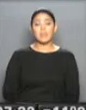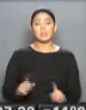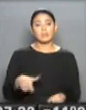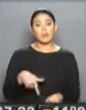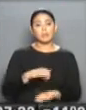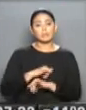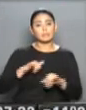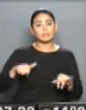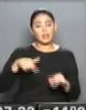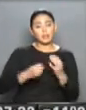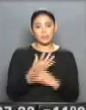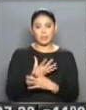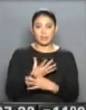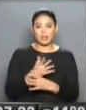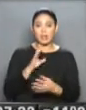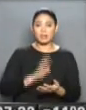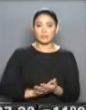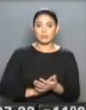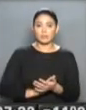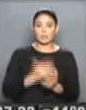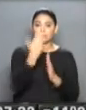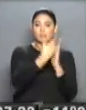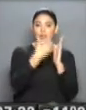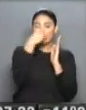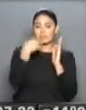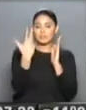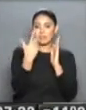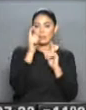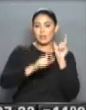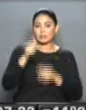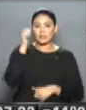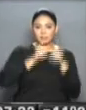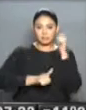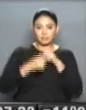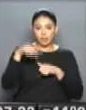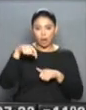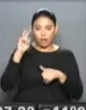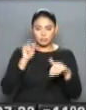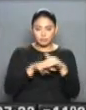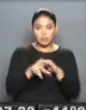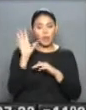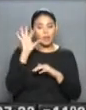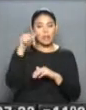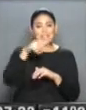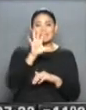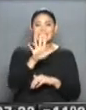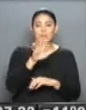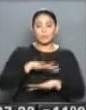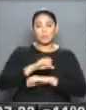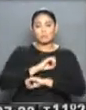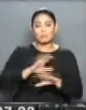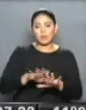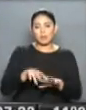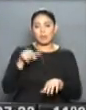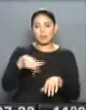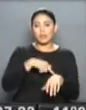También vamos a ocuparnos esta mañana del parte médico, los heridos que están internados. Recordemos que 5 están en grave estado. Después de las